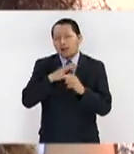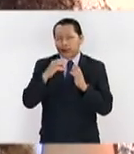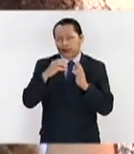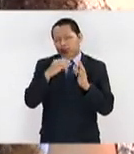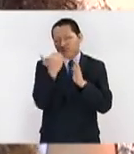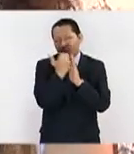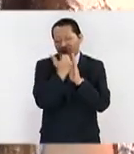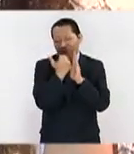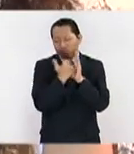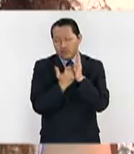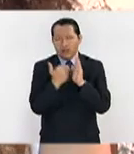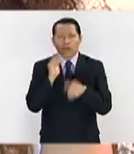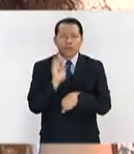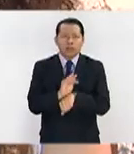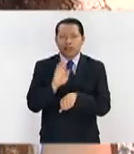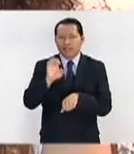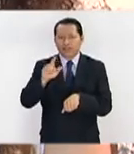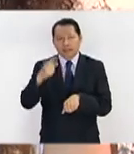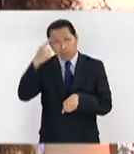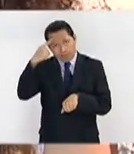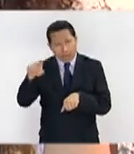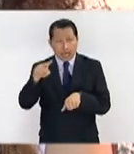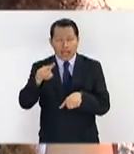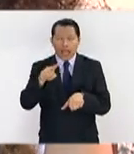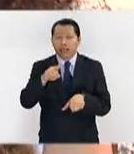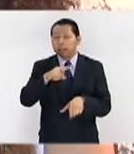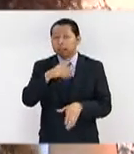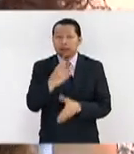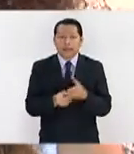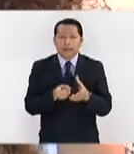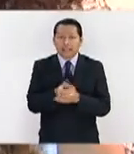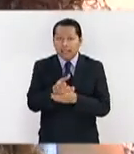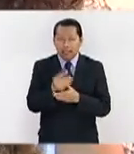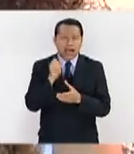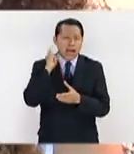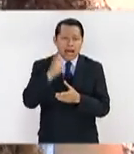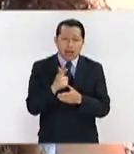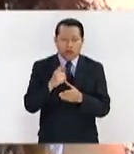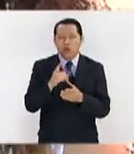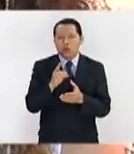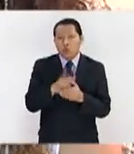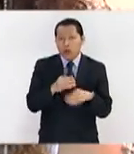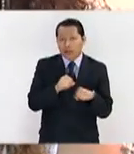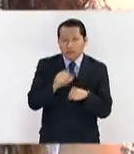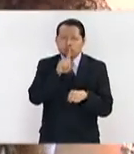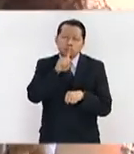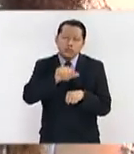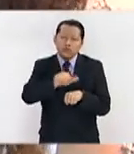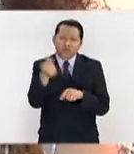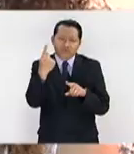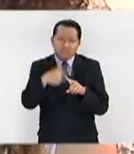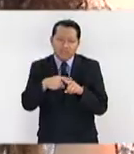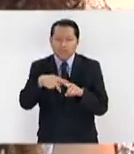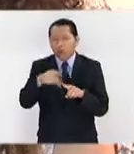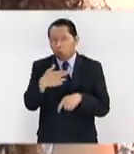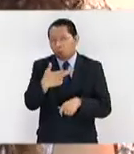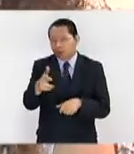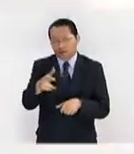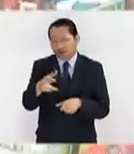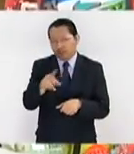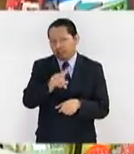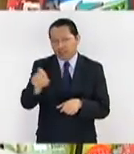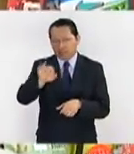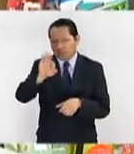protección civil para evacuar en caso de cualquier evento, que no sea nada más un sismo, pero sí, el restaurante está funcionando al